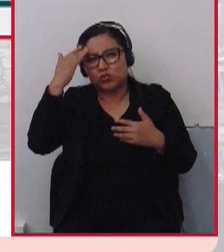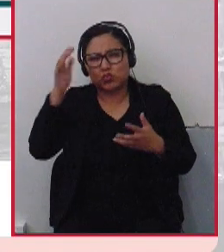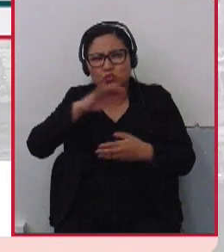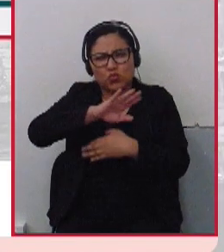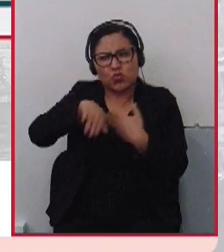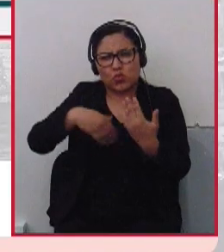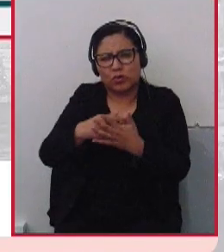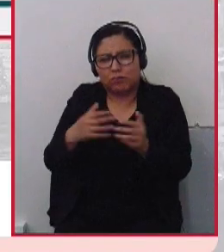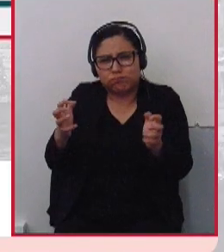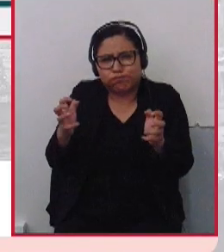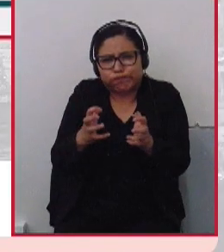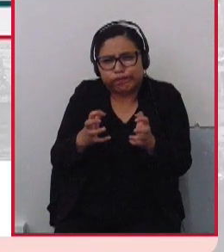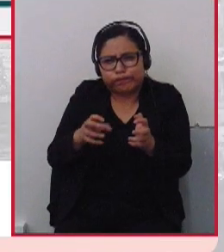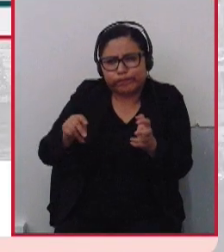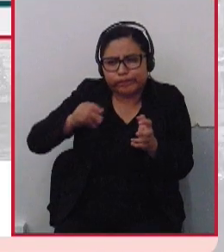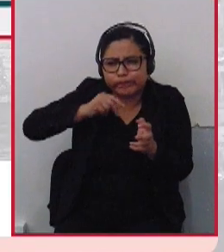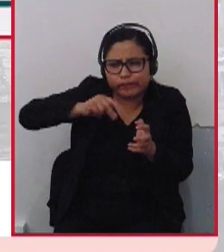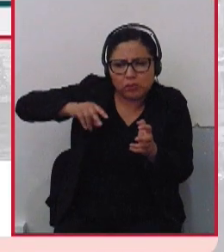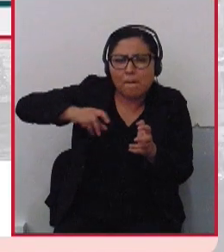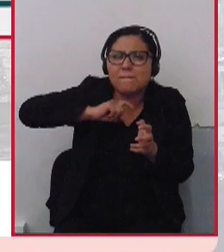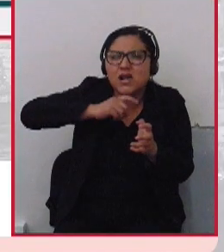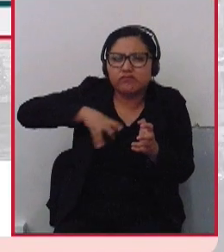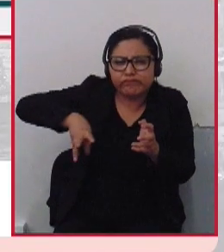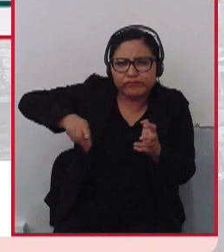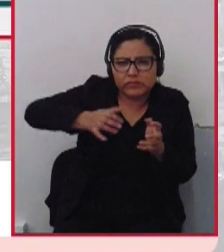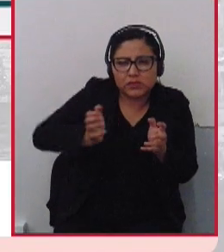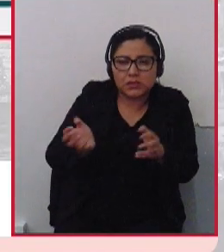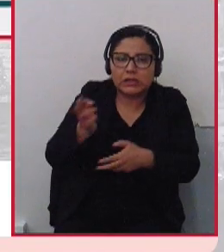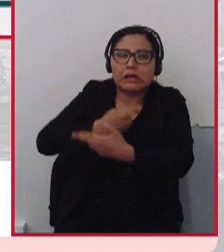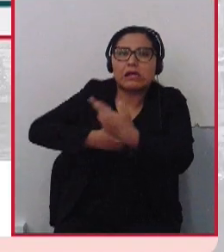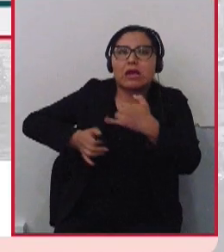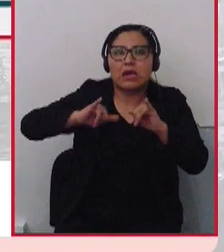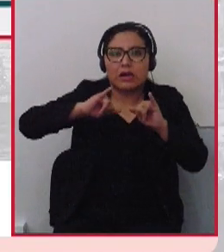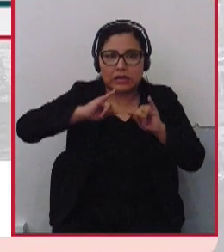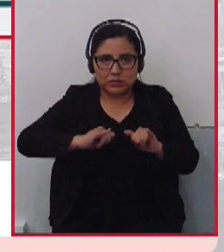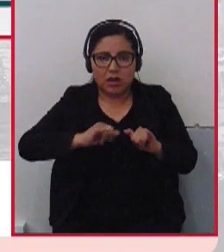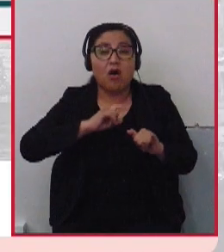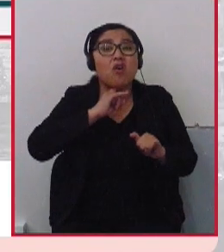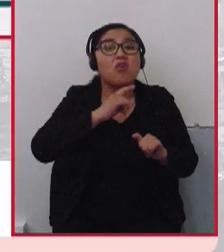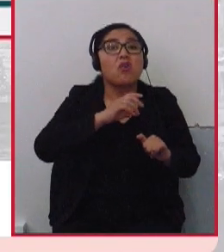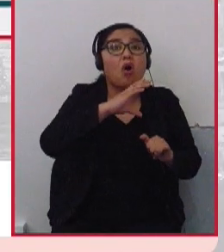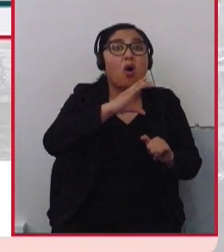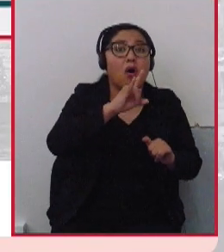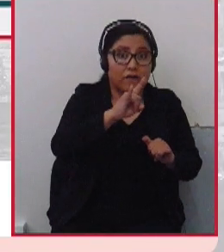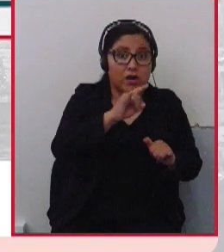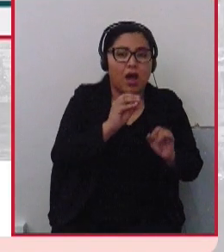concentrado grueso regresa a la concentradora, al circuito Raffer de la flotación de cobre.